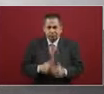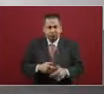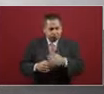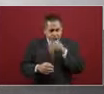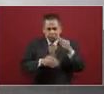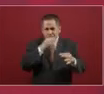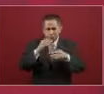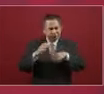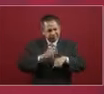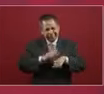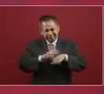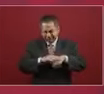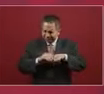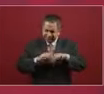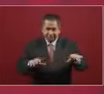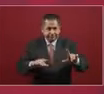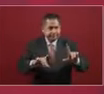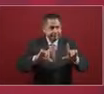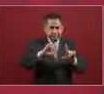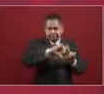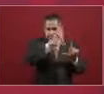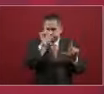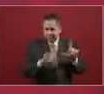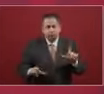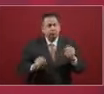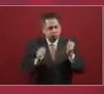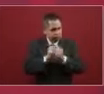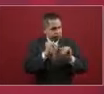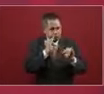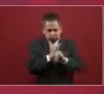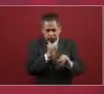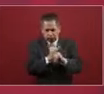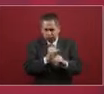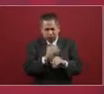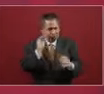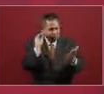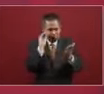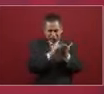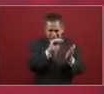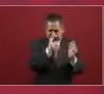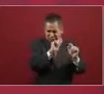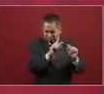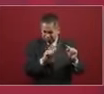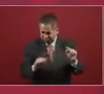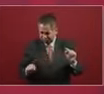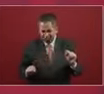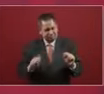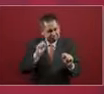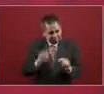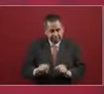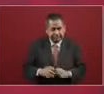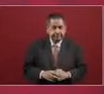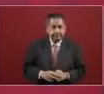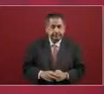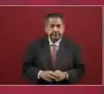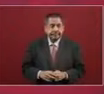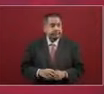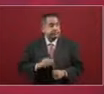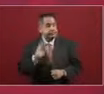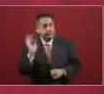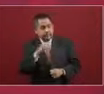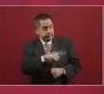comunicar a todo el país con Internet, y si no